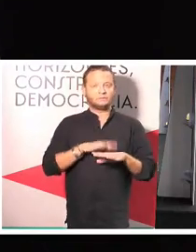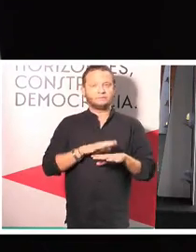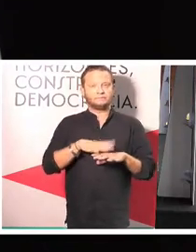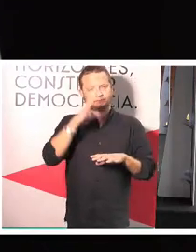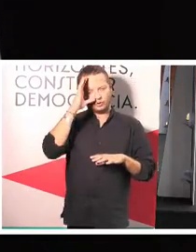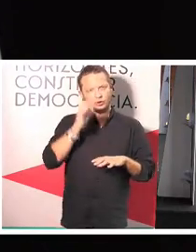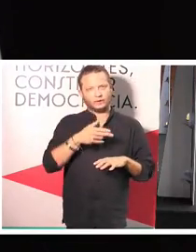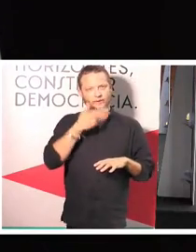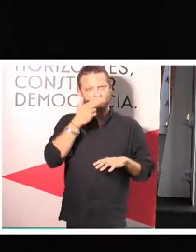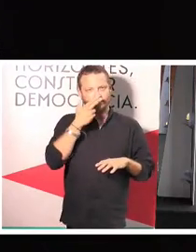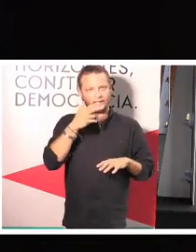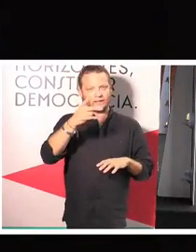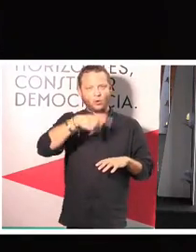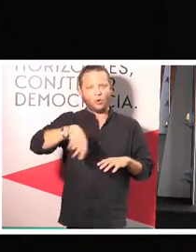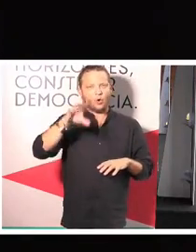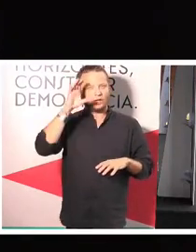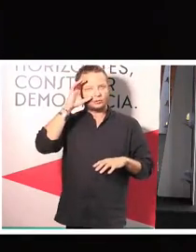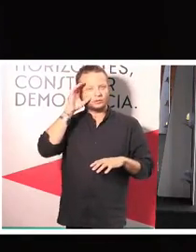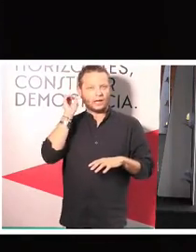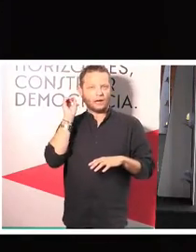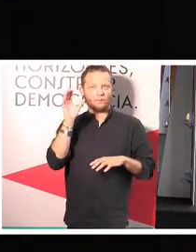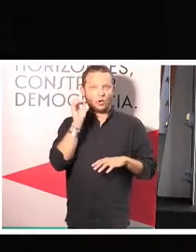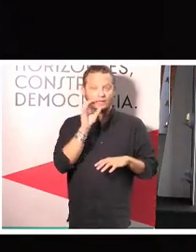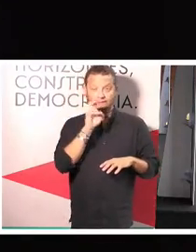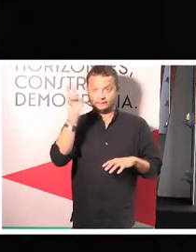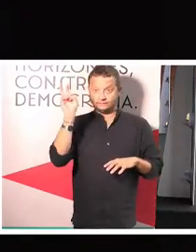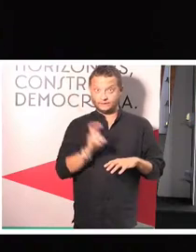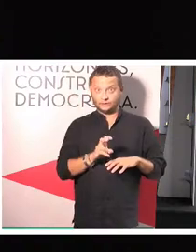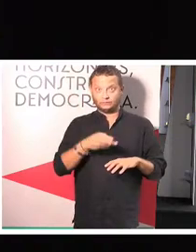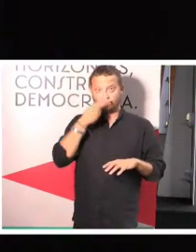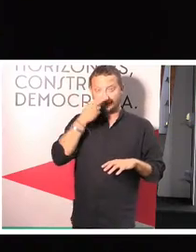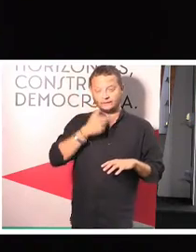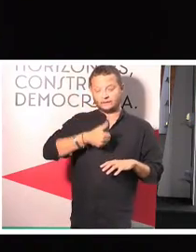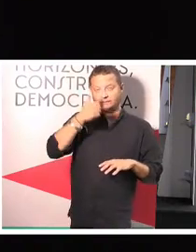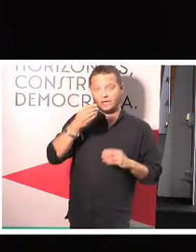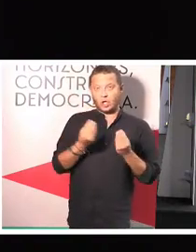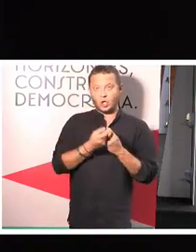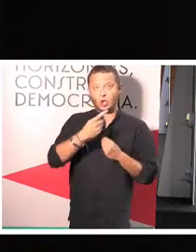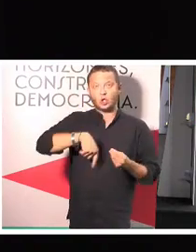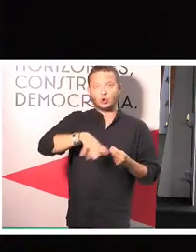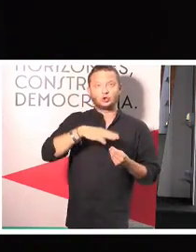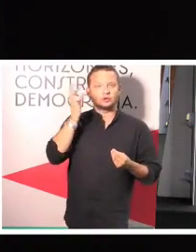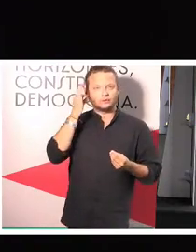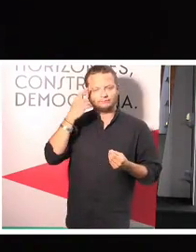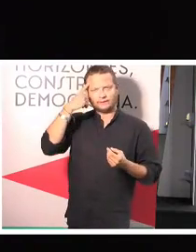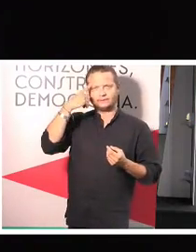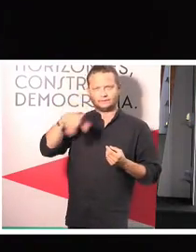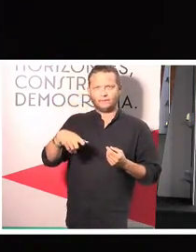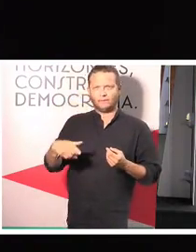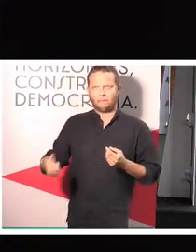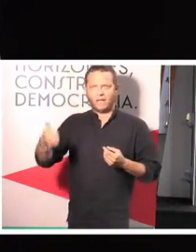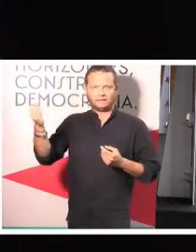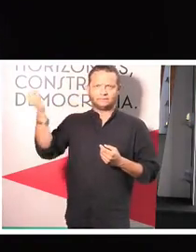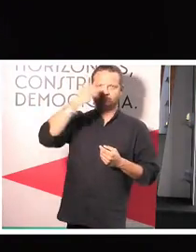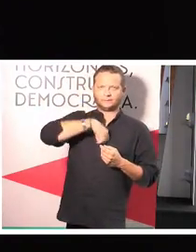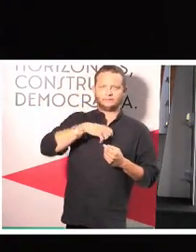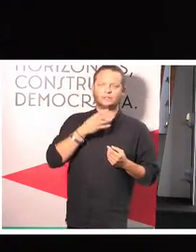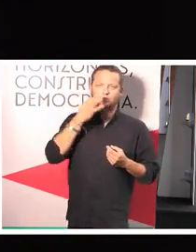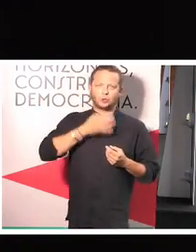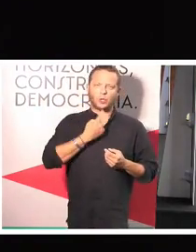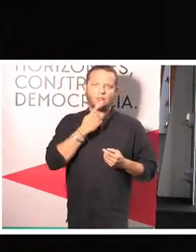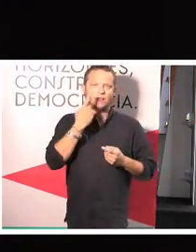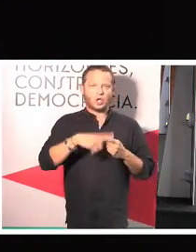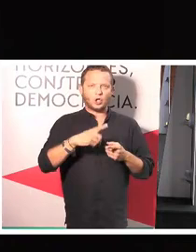porque creo que lo interesante es luego escuchar a los ponentes que tenemos hoy aquí con nosotras, que creo que saben bastante más que yo y seguramente digan